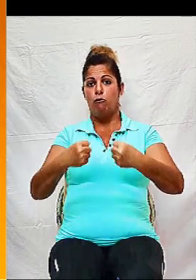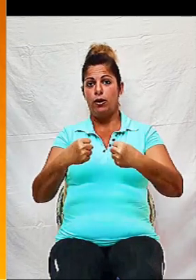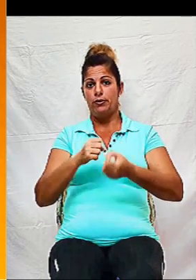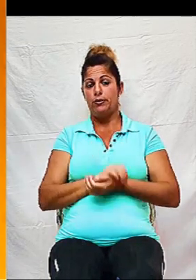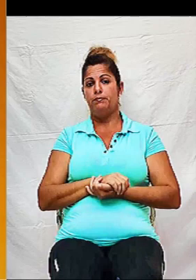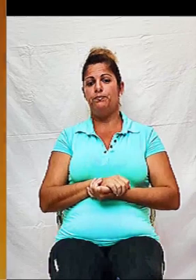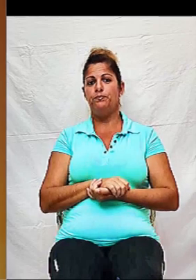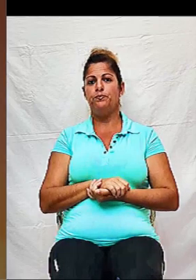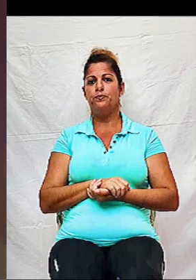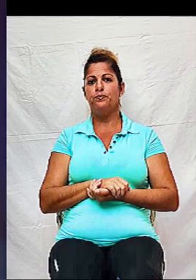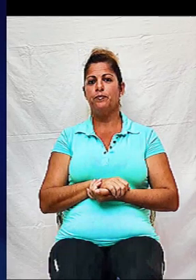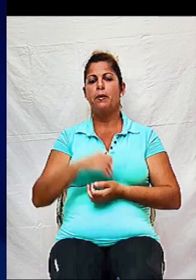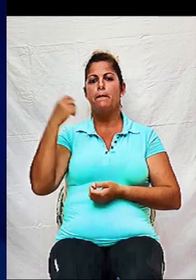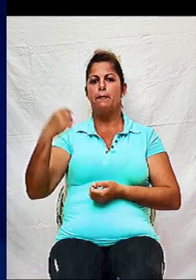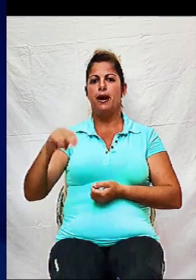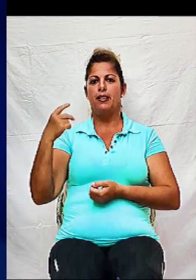resistencia.